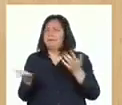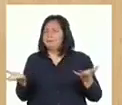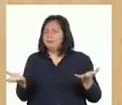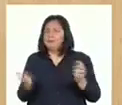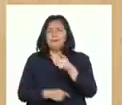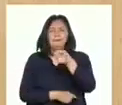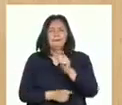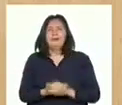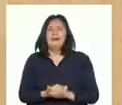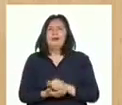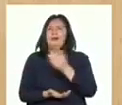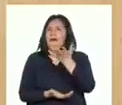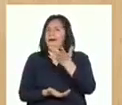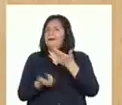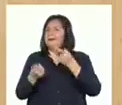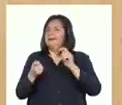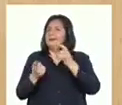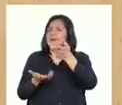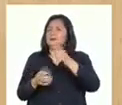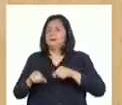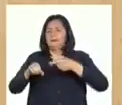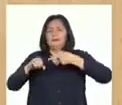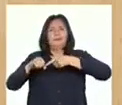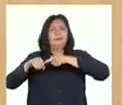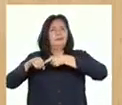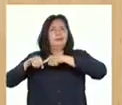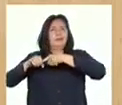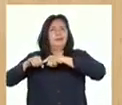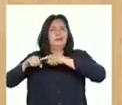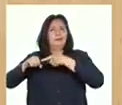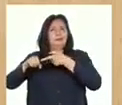tenemos? Intentémoslo con un tajador.